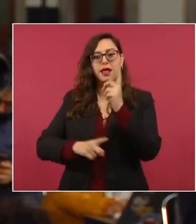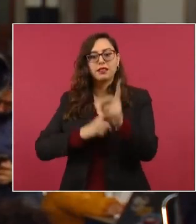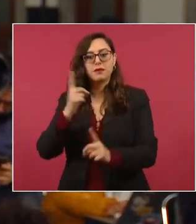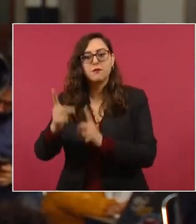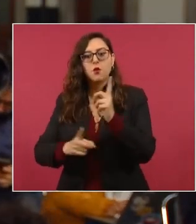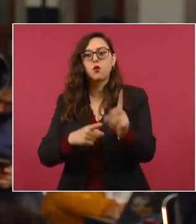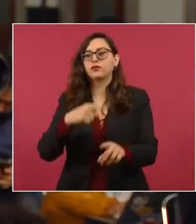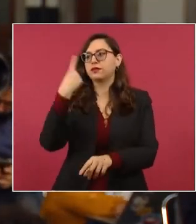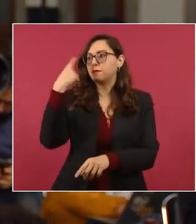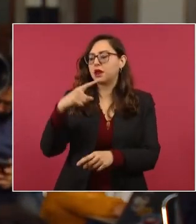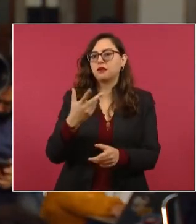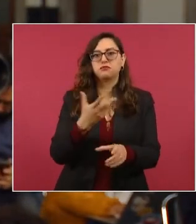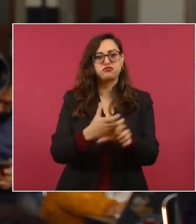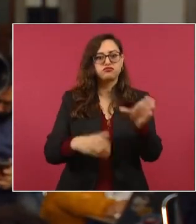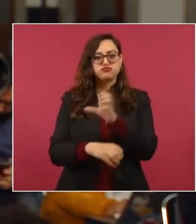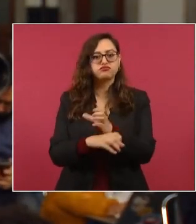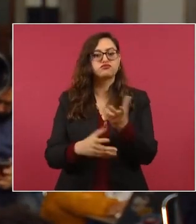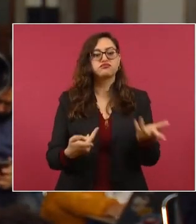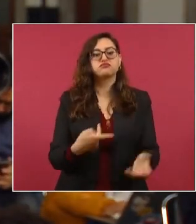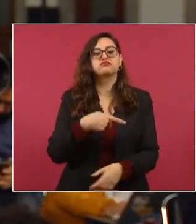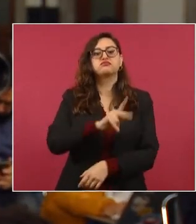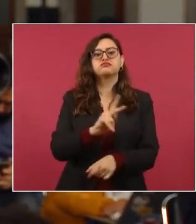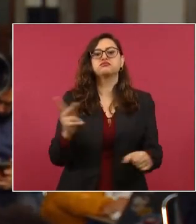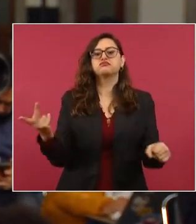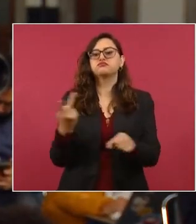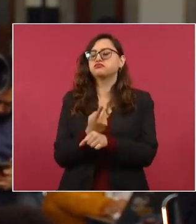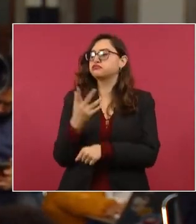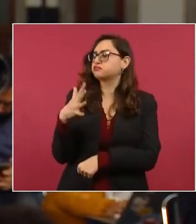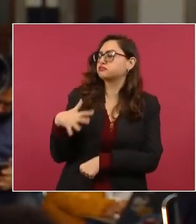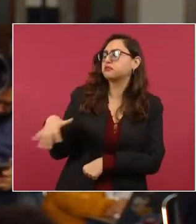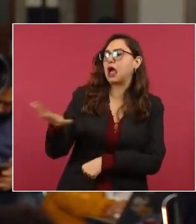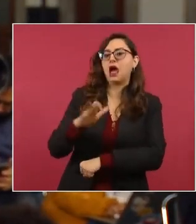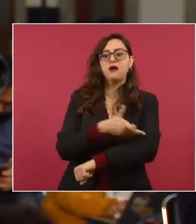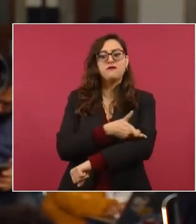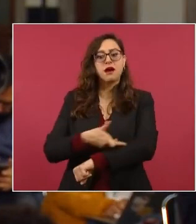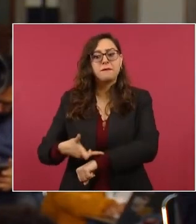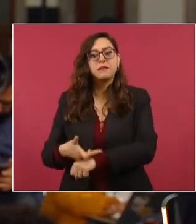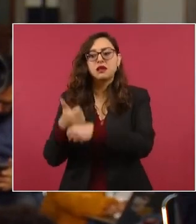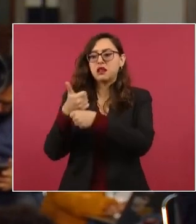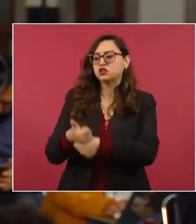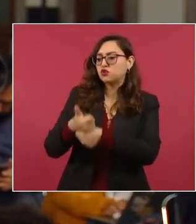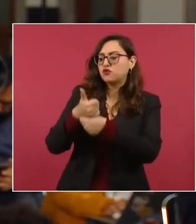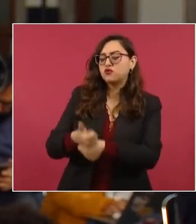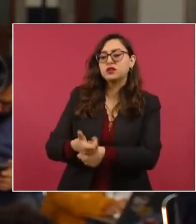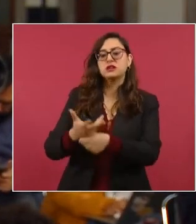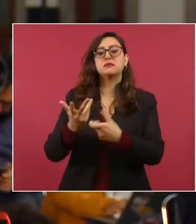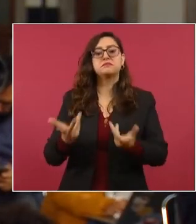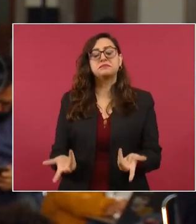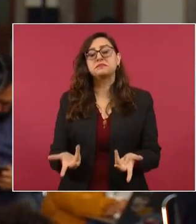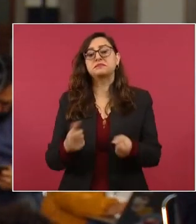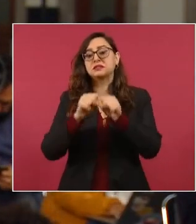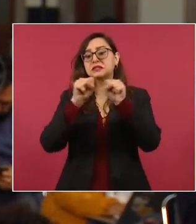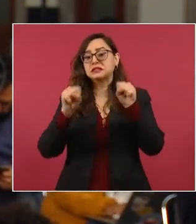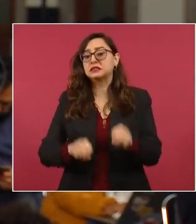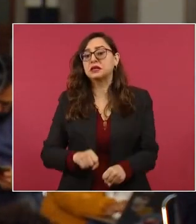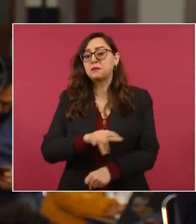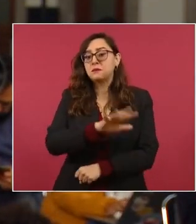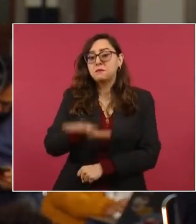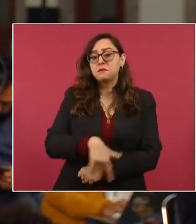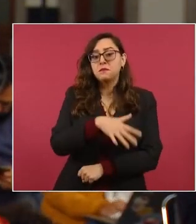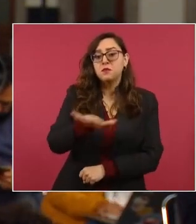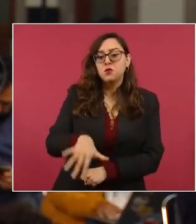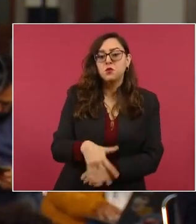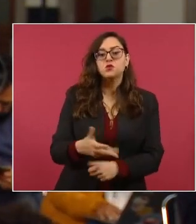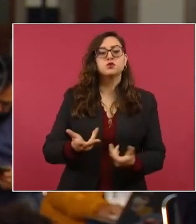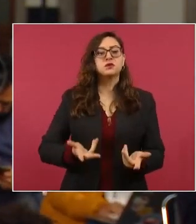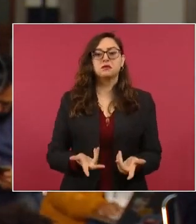víctimas de la guerra contra el narco, es decir, que hay los sistemas de búsqueda nacionales y del Estado